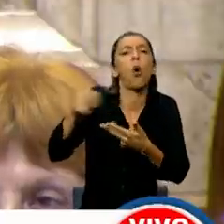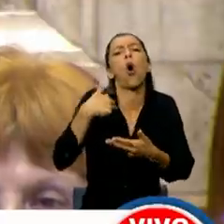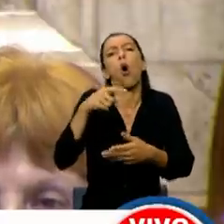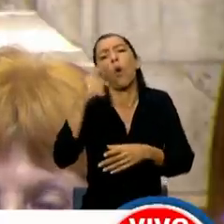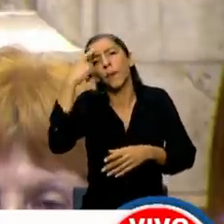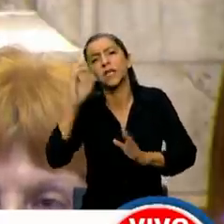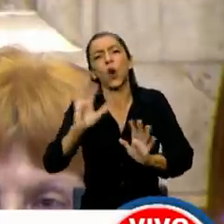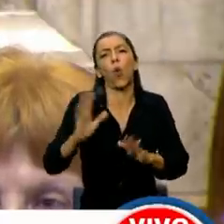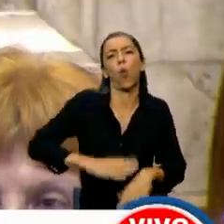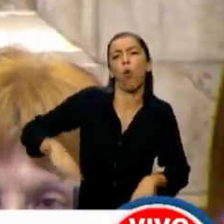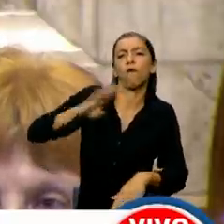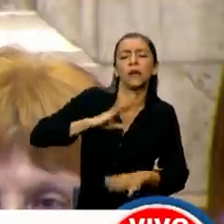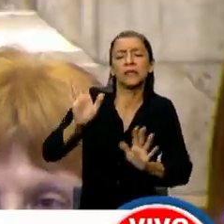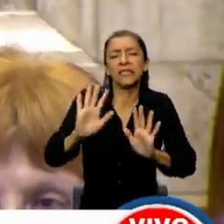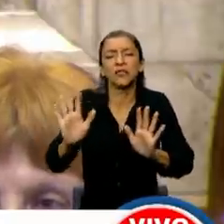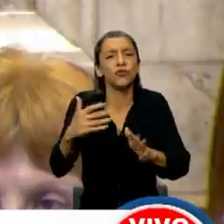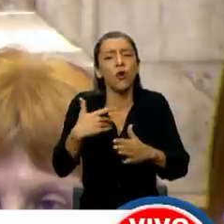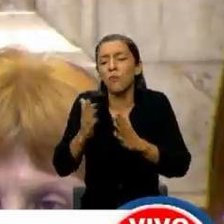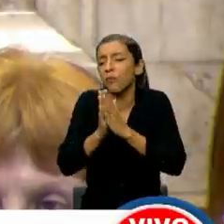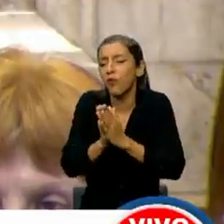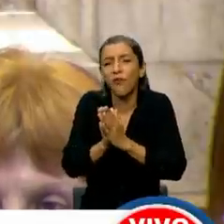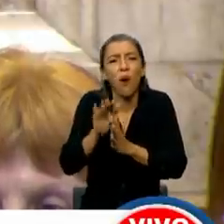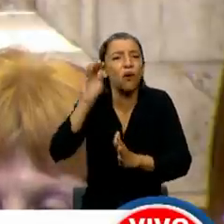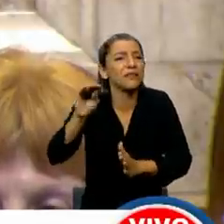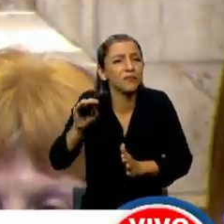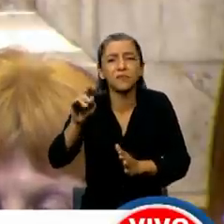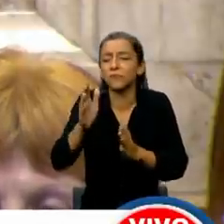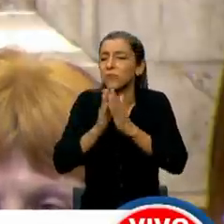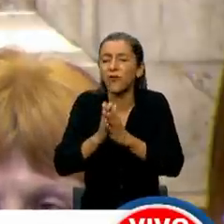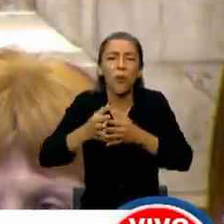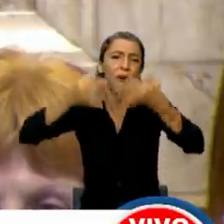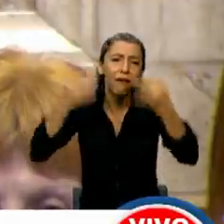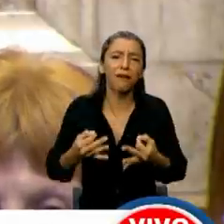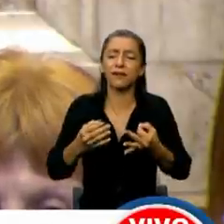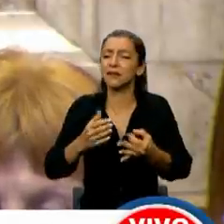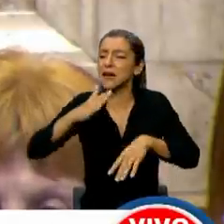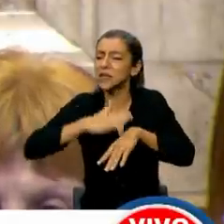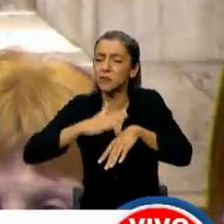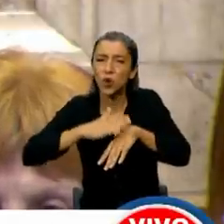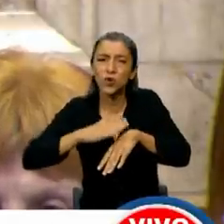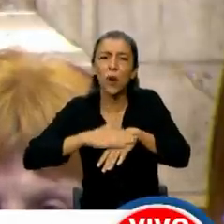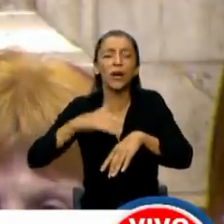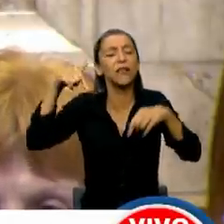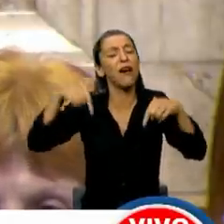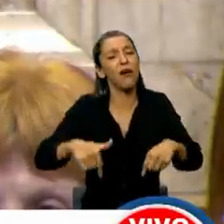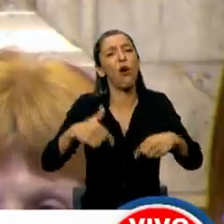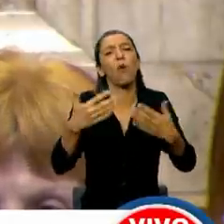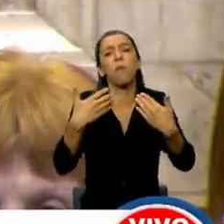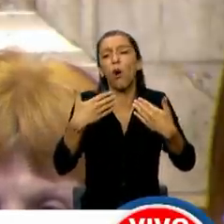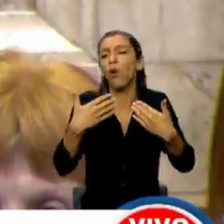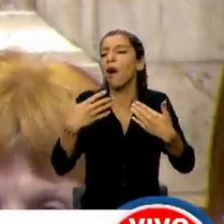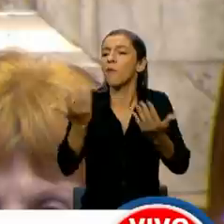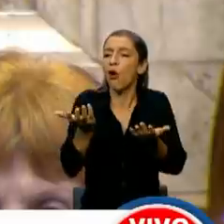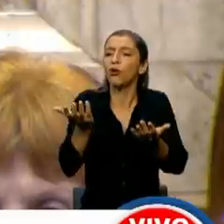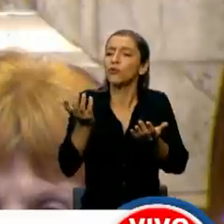simplemente los llamamos a que hagan de la ética la responsabilidad de la noche la bandera y hoy podamos darle un presupuesto para